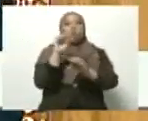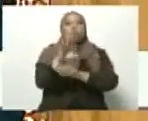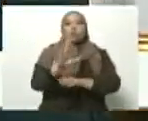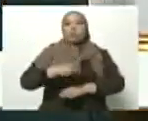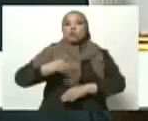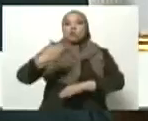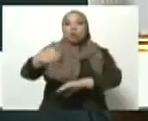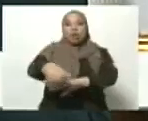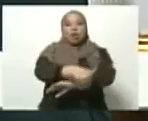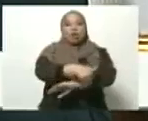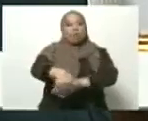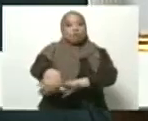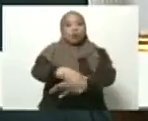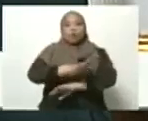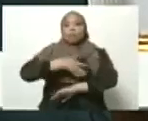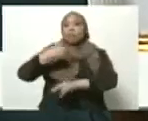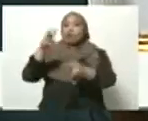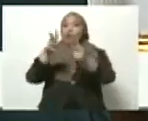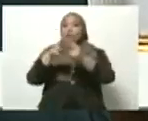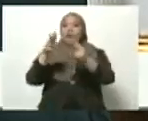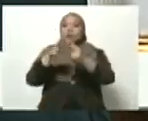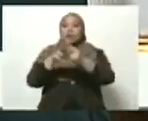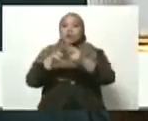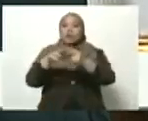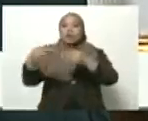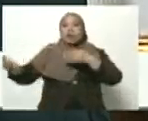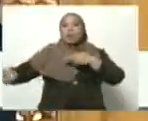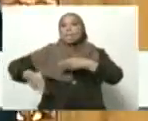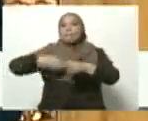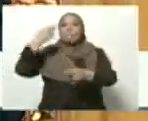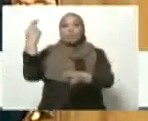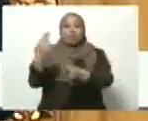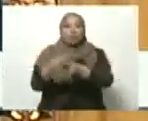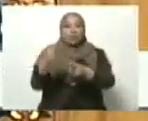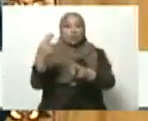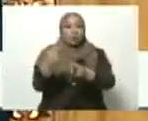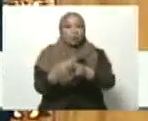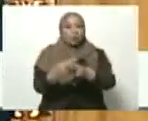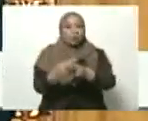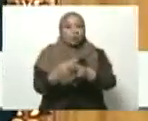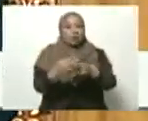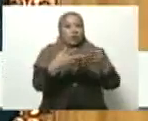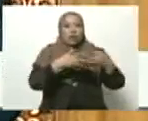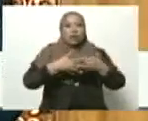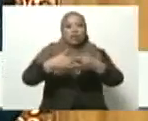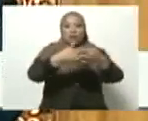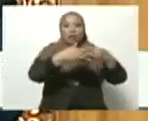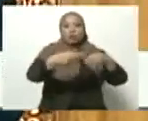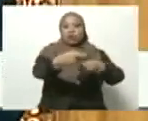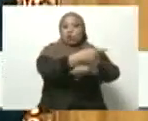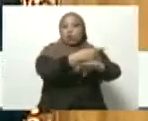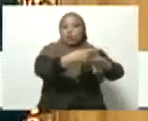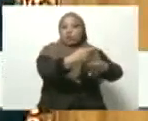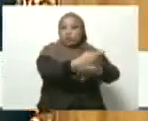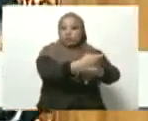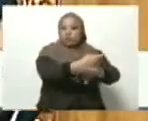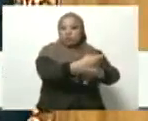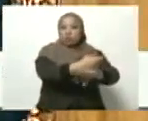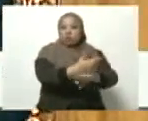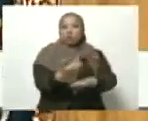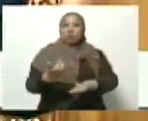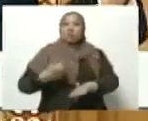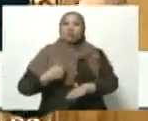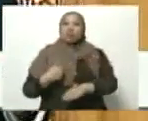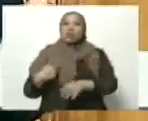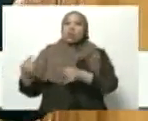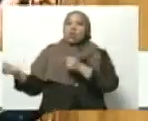la calle, a la luz pública, porque el Pentágono me lo prohibía, me impedía sacar este libro. Y yo tuve que negociar